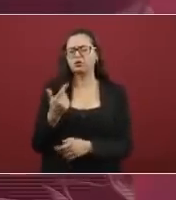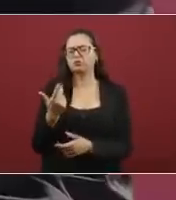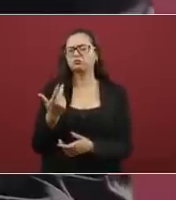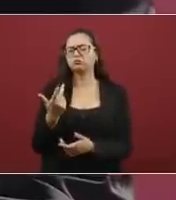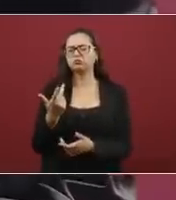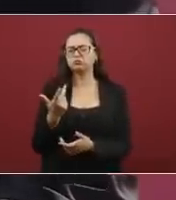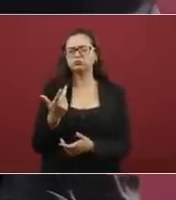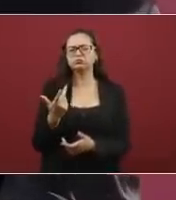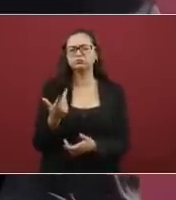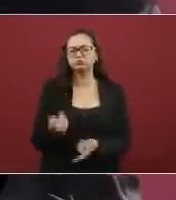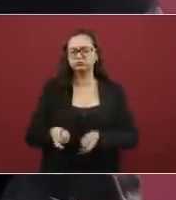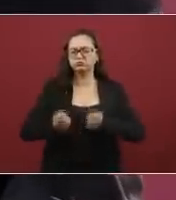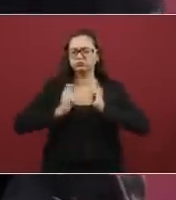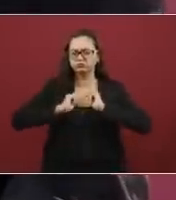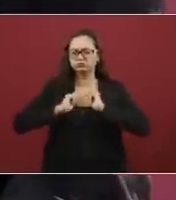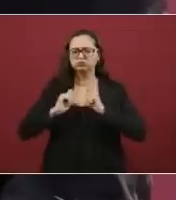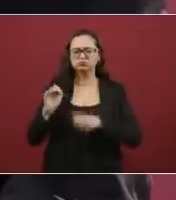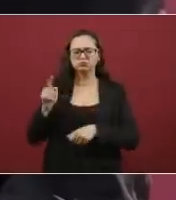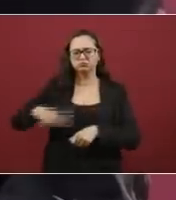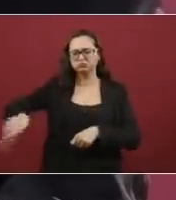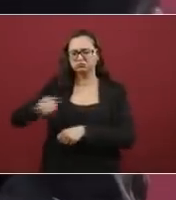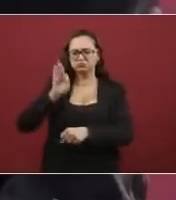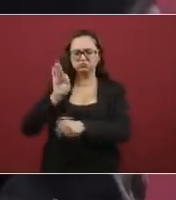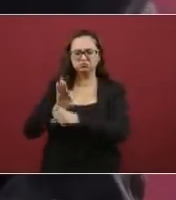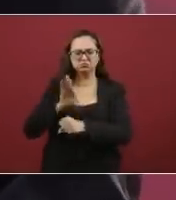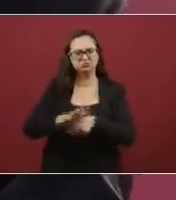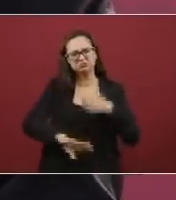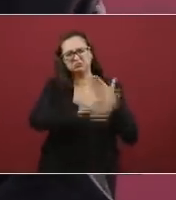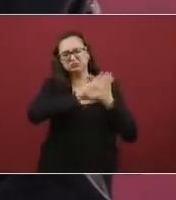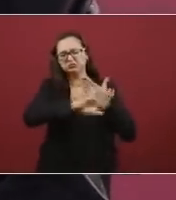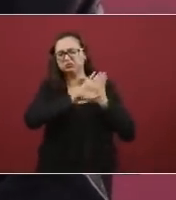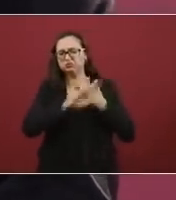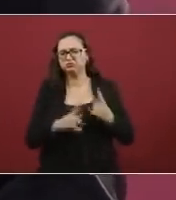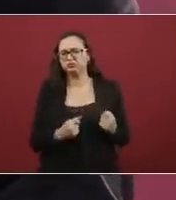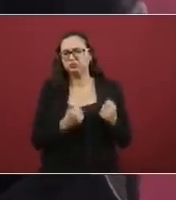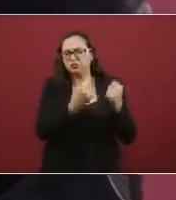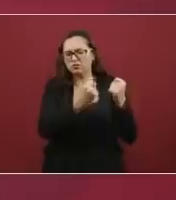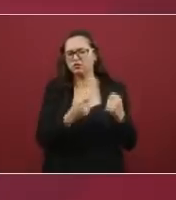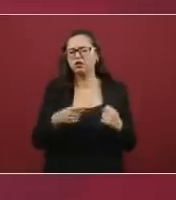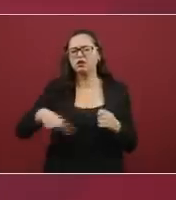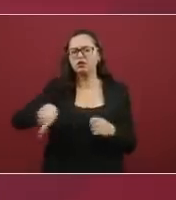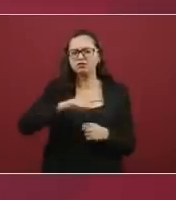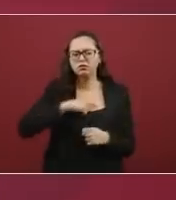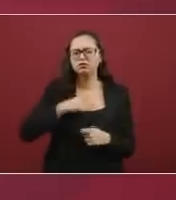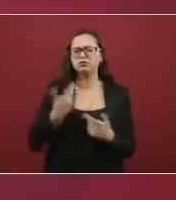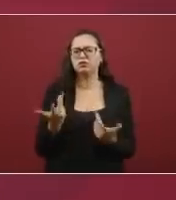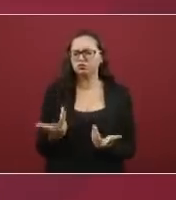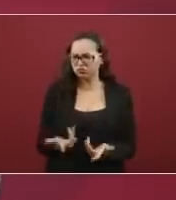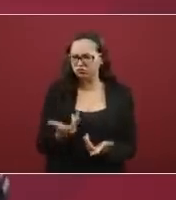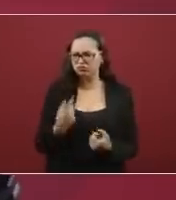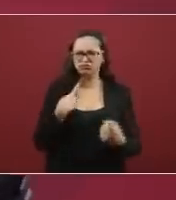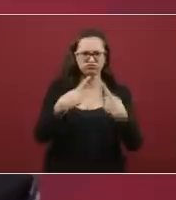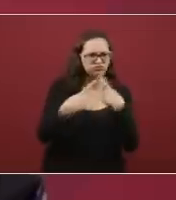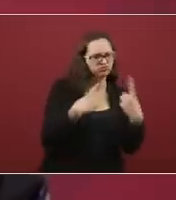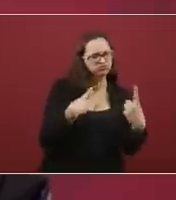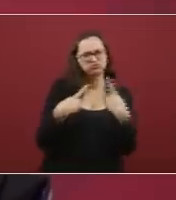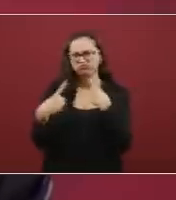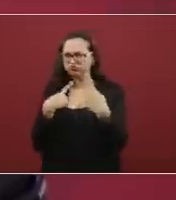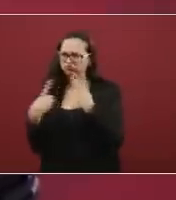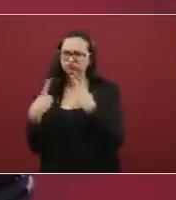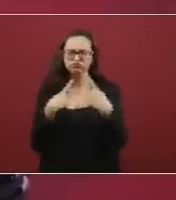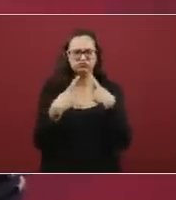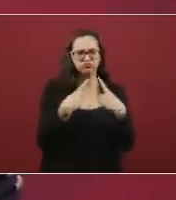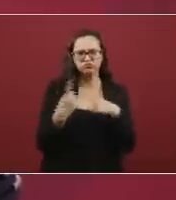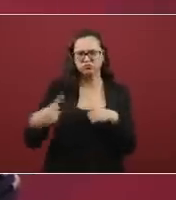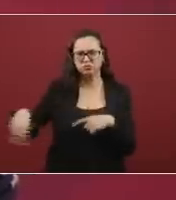contra de viento y marea, hasta en los debates. Fui muy cuestionado por